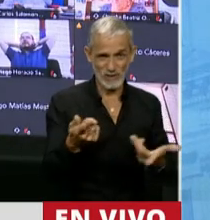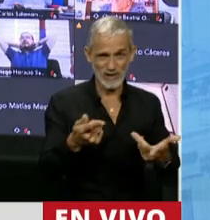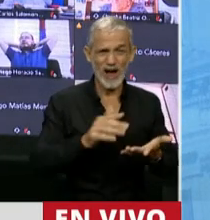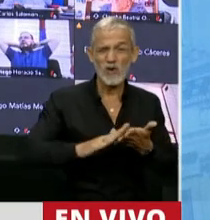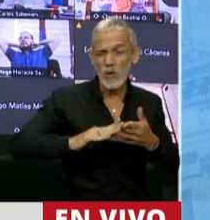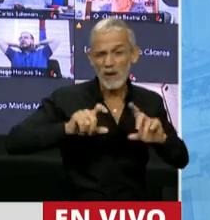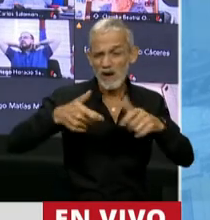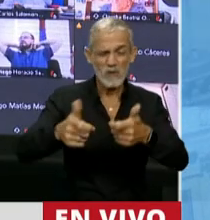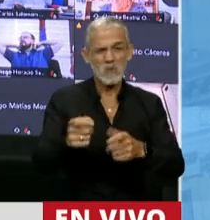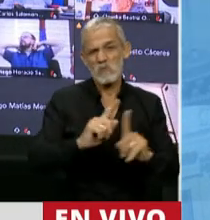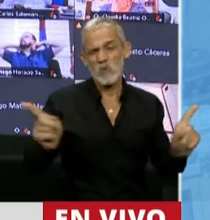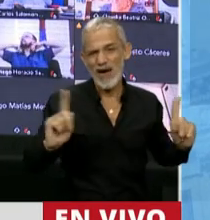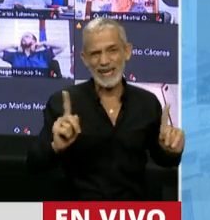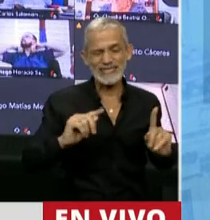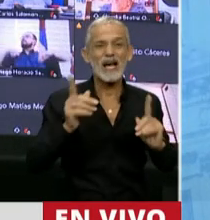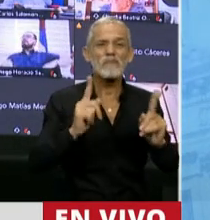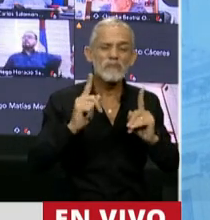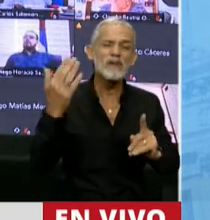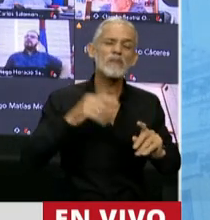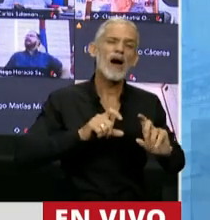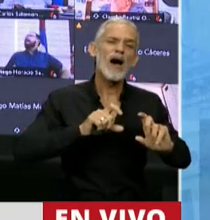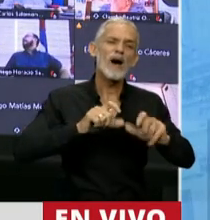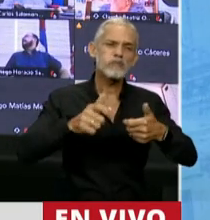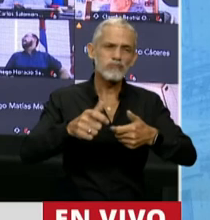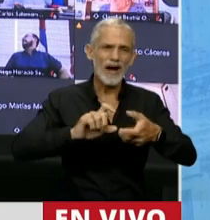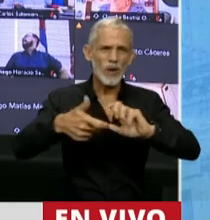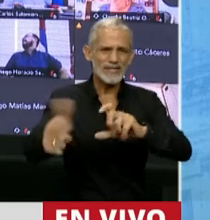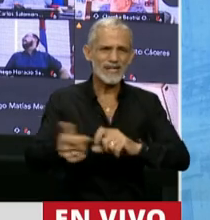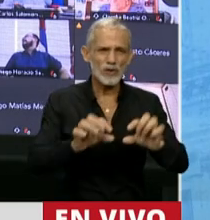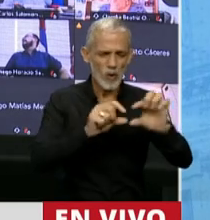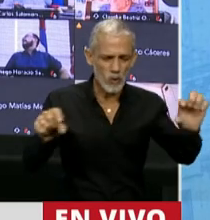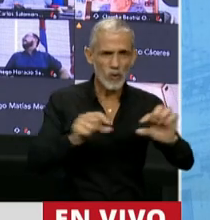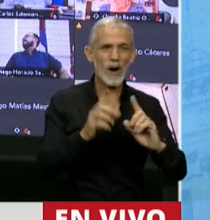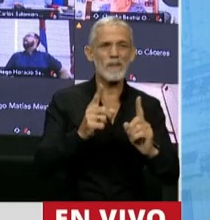nueva fórmula jubilatoria, es la misma fórmula jubilatoria